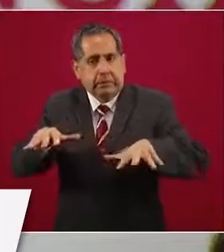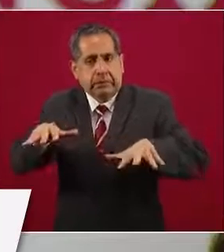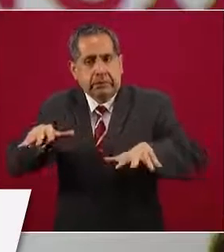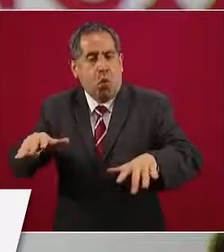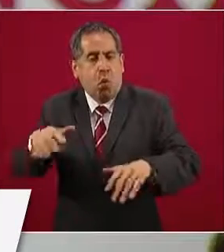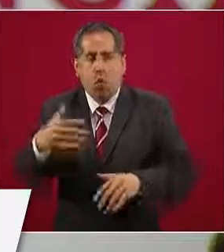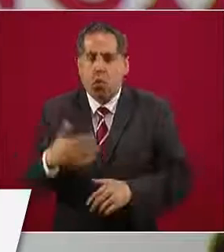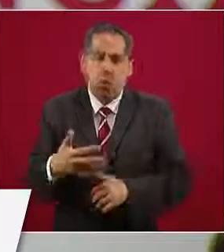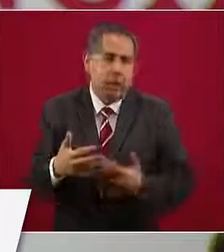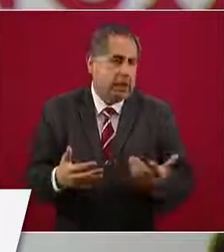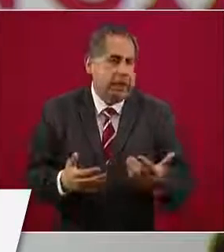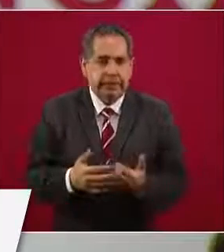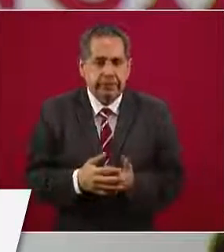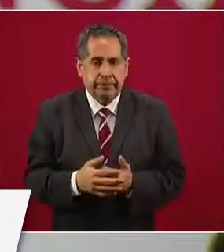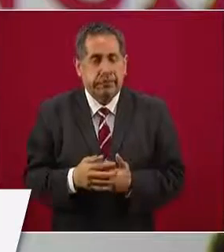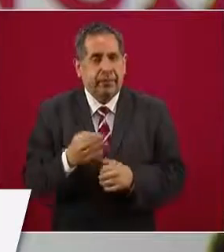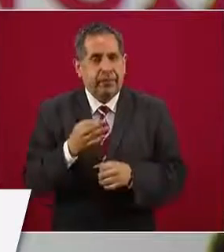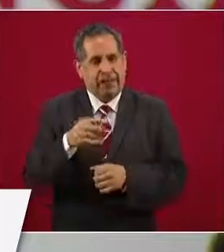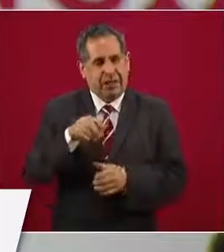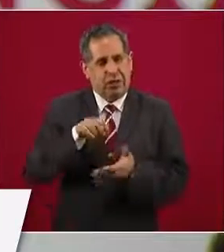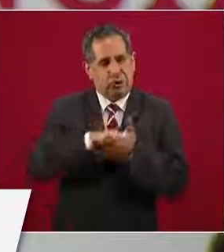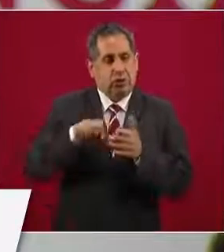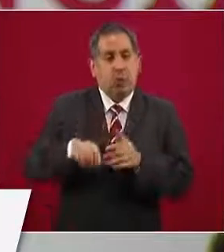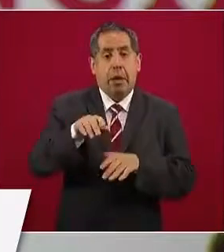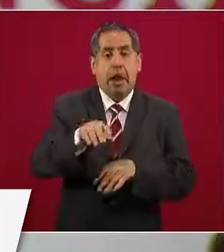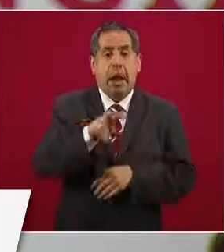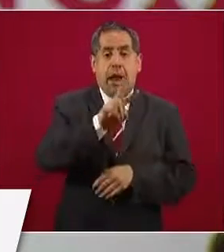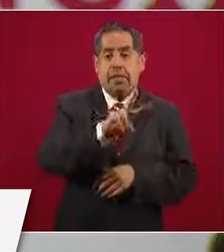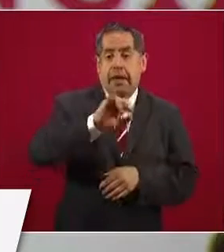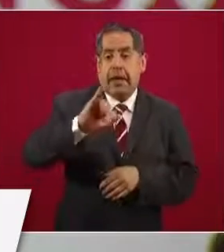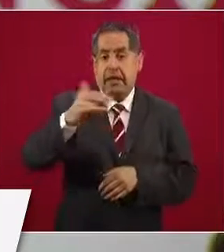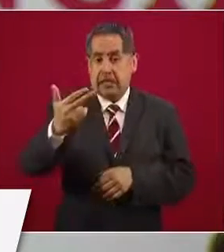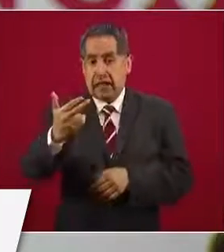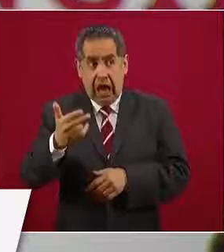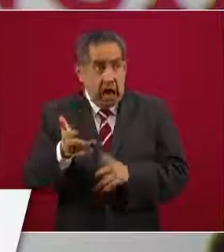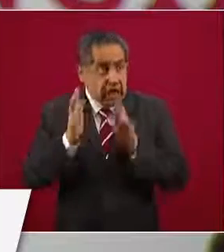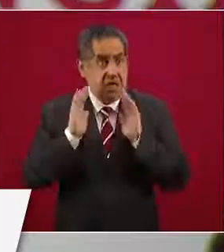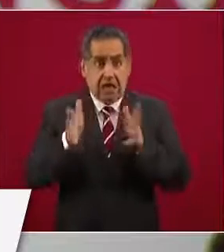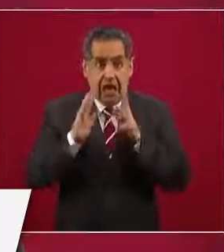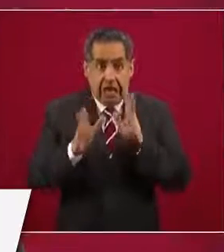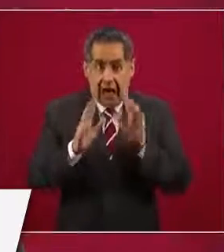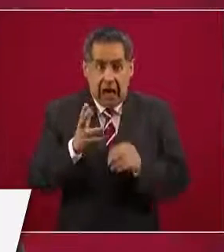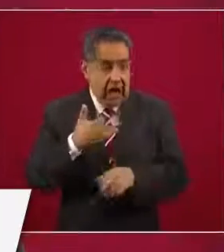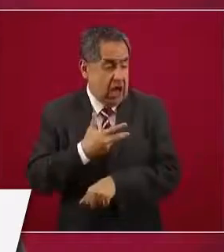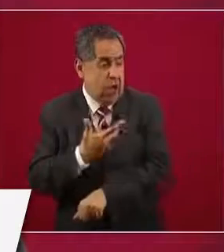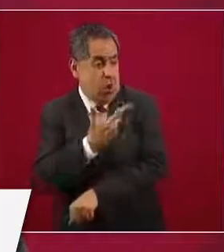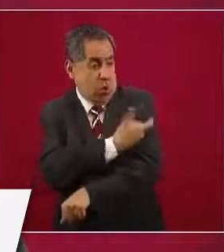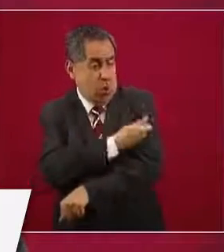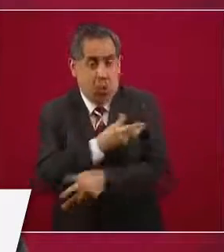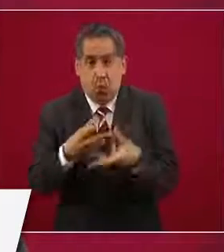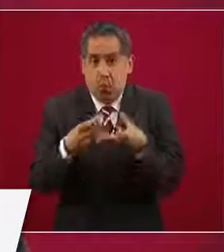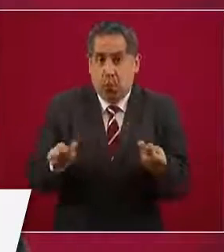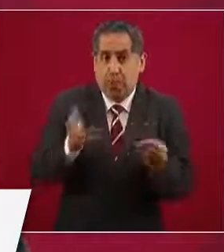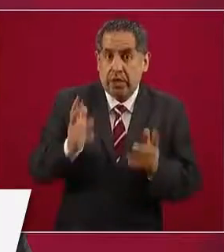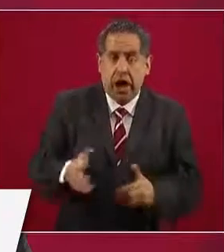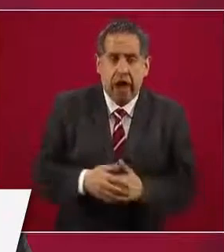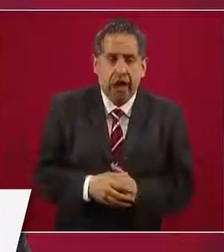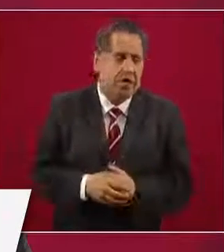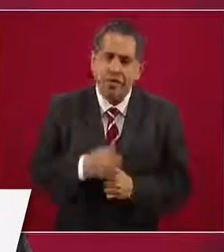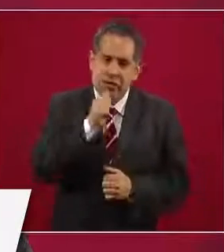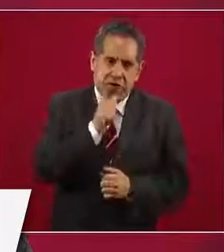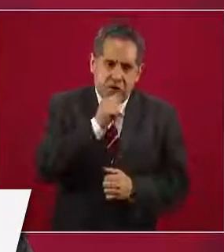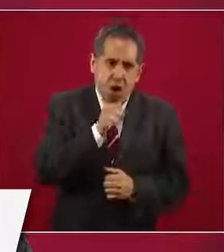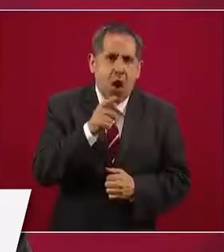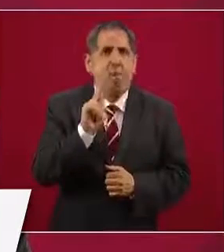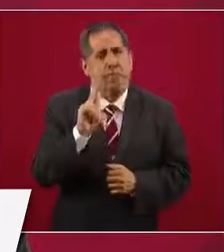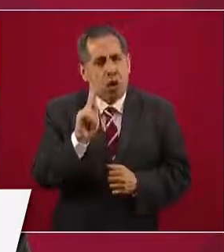en ese ejemplo concreto del vih/sida no se ha logrado obtener una vacuna y en cambio se lograron tener tratamientos